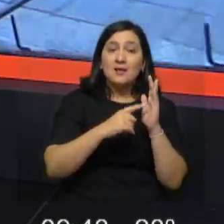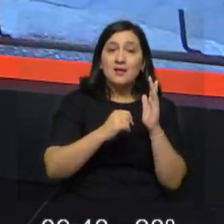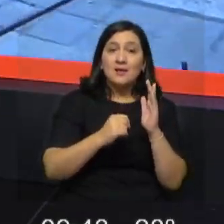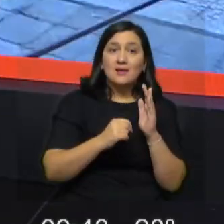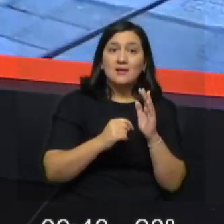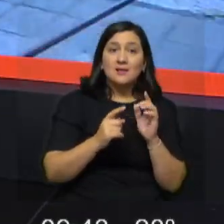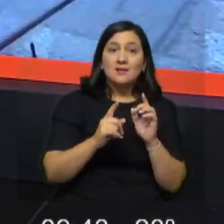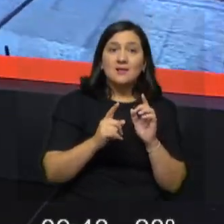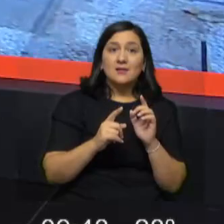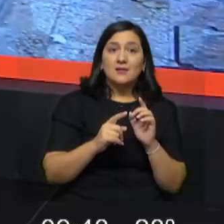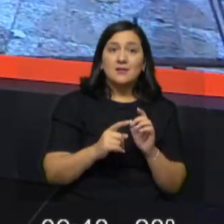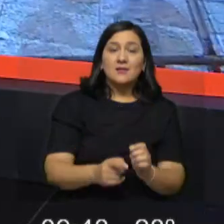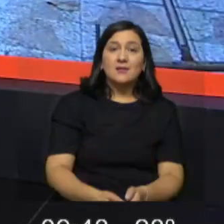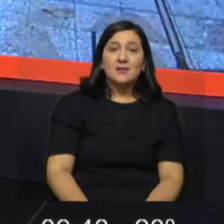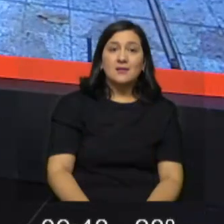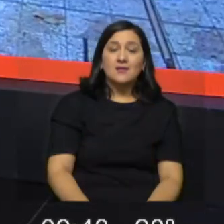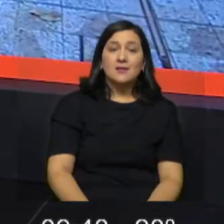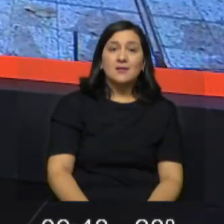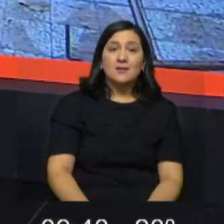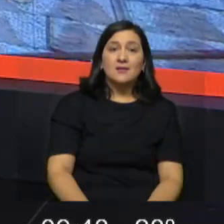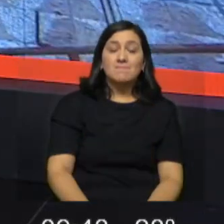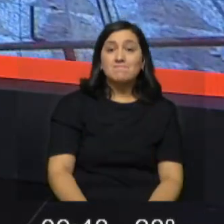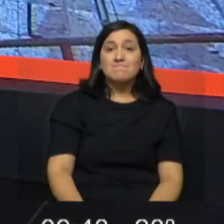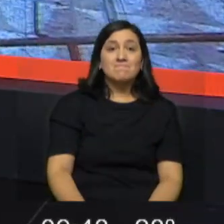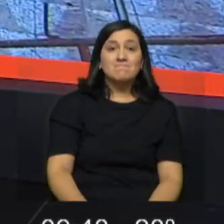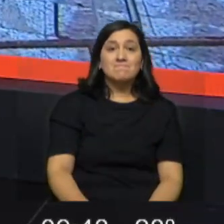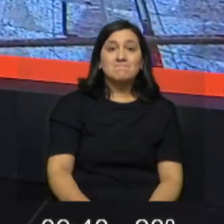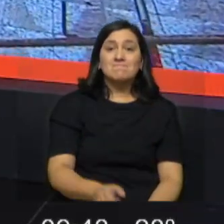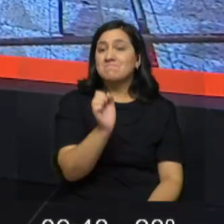No te dan bola, las chicas. No te sacaron la nuca de encima.